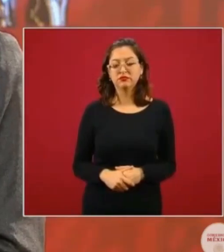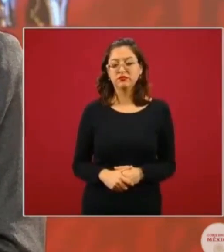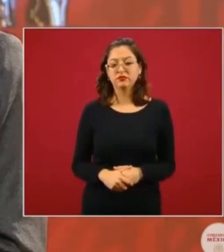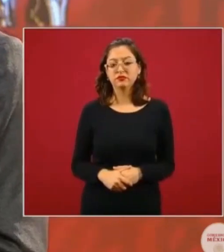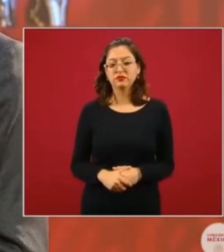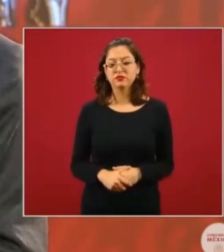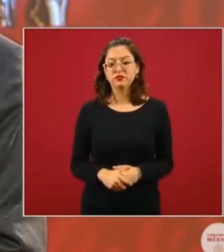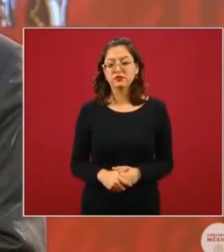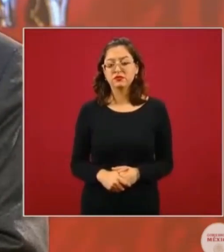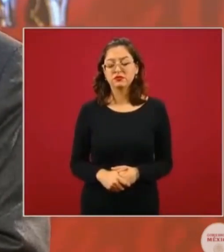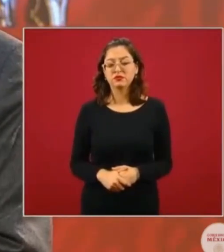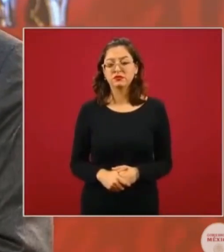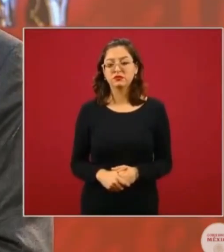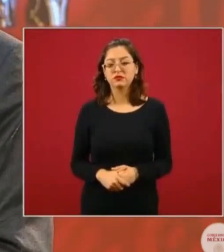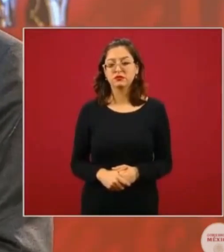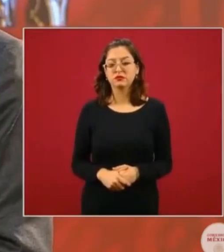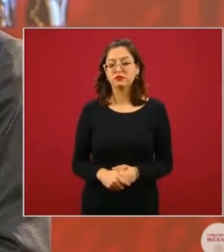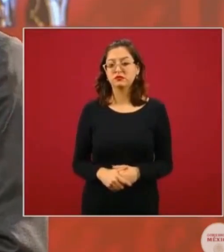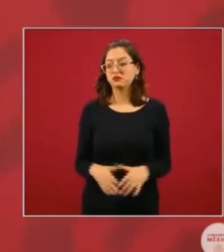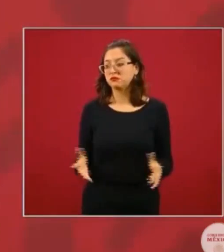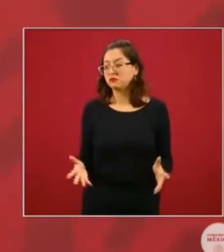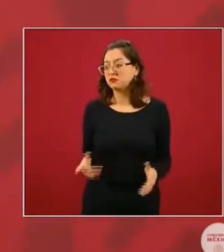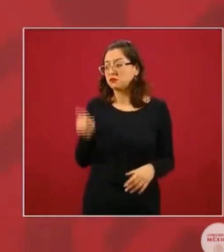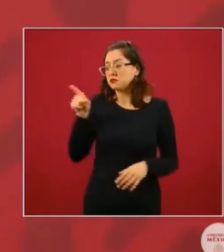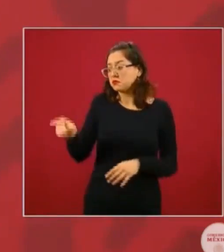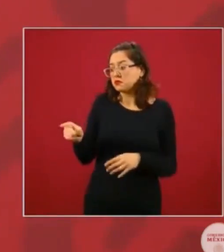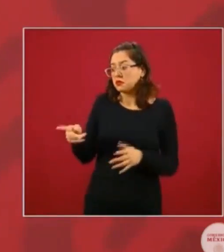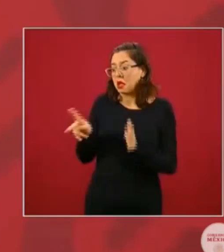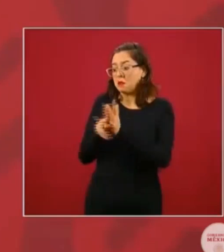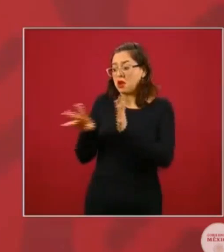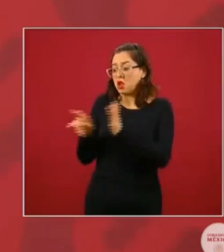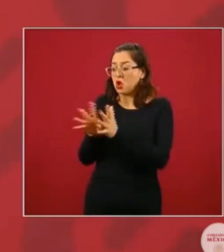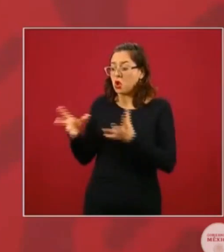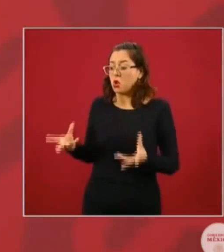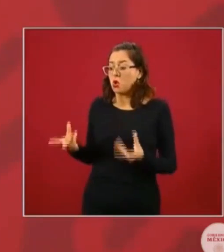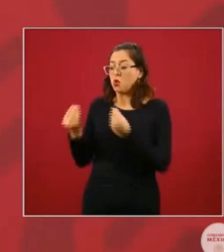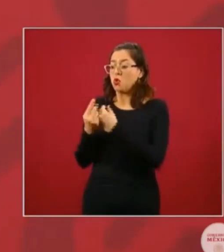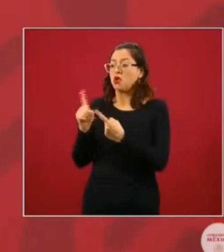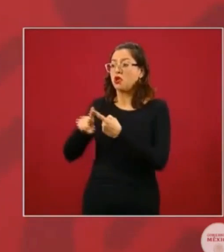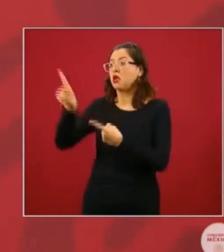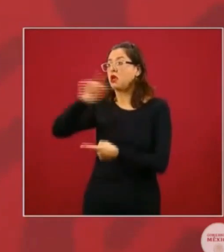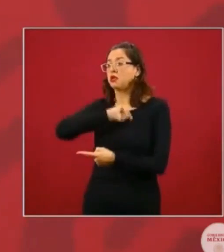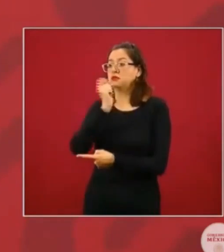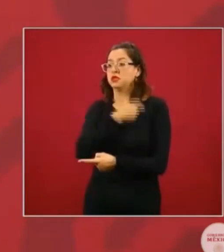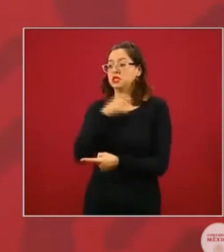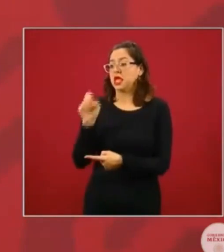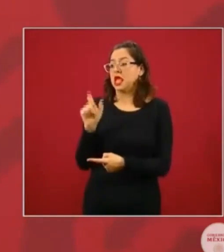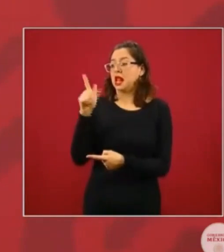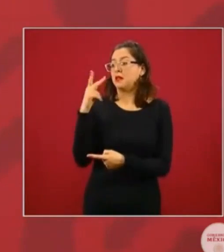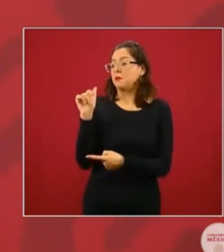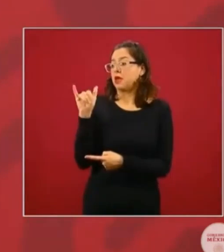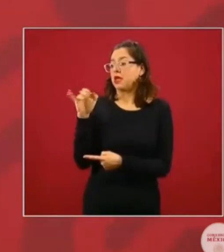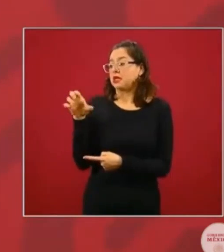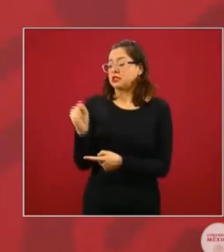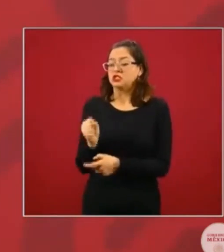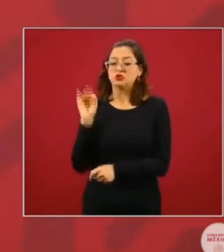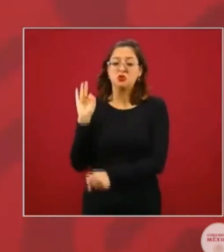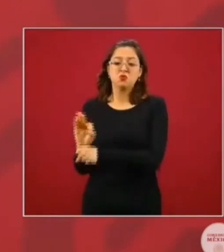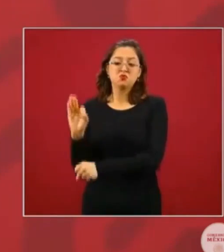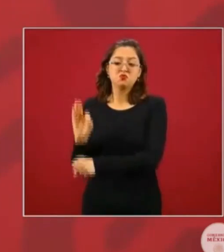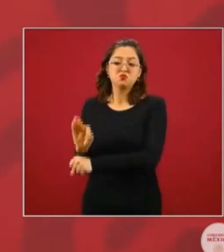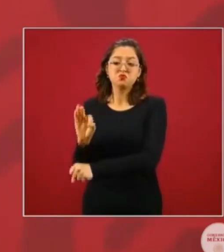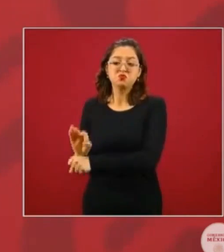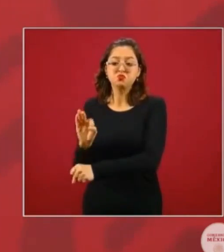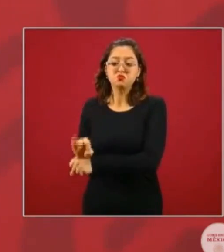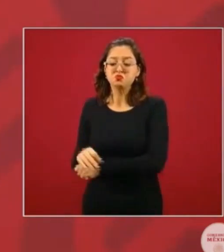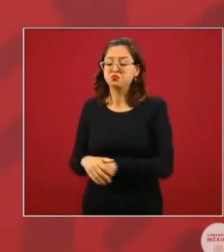los periódicos que tienen que ver con estas empresas, El País de España, que defiende a estas empresas,